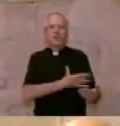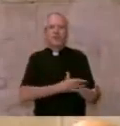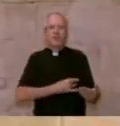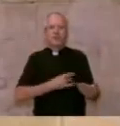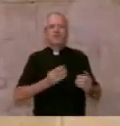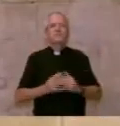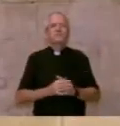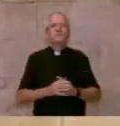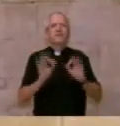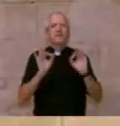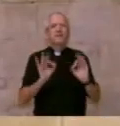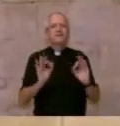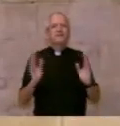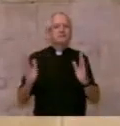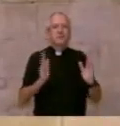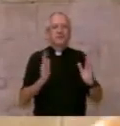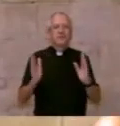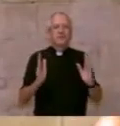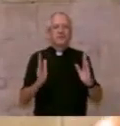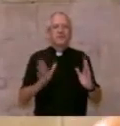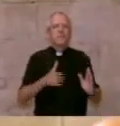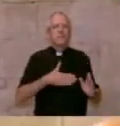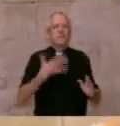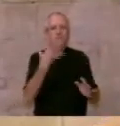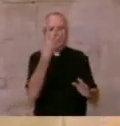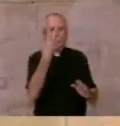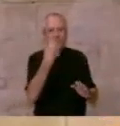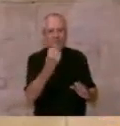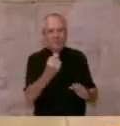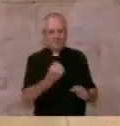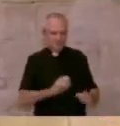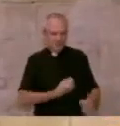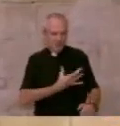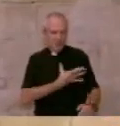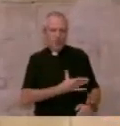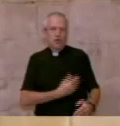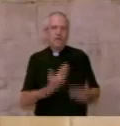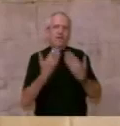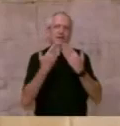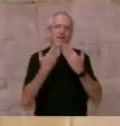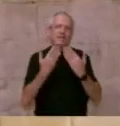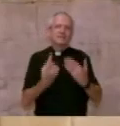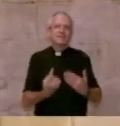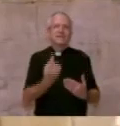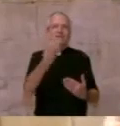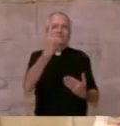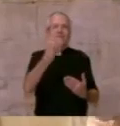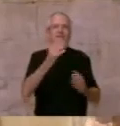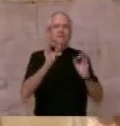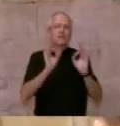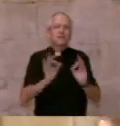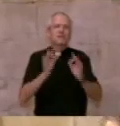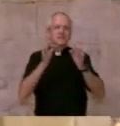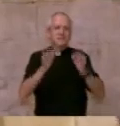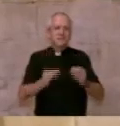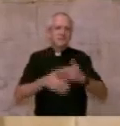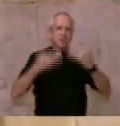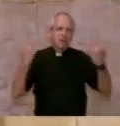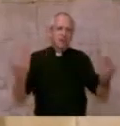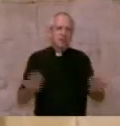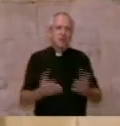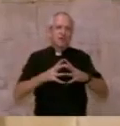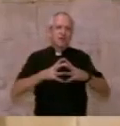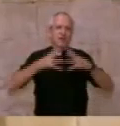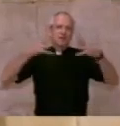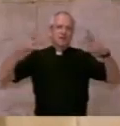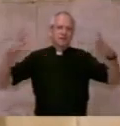Dios y alabémosle con todo el corazón. En estos momentos lo que me sale del corazón es dar gracias a Dios